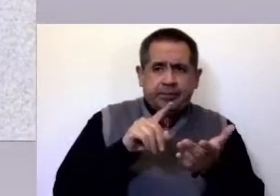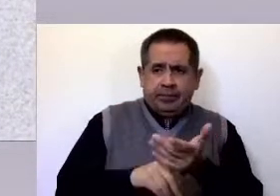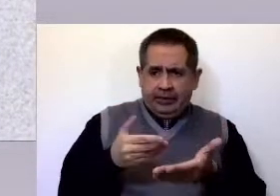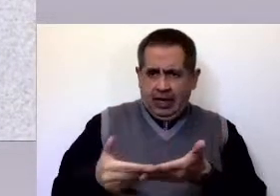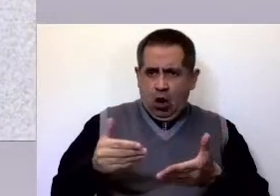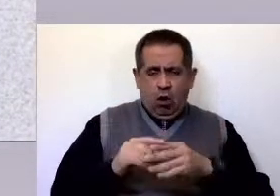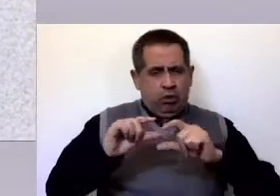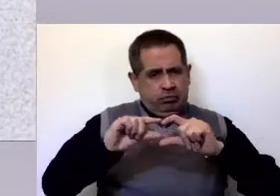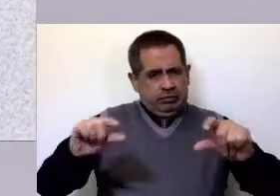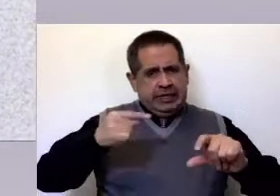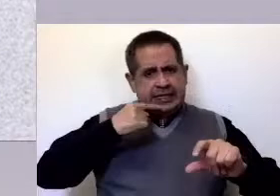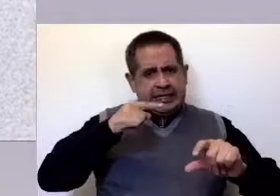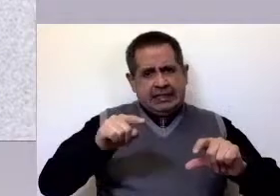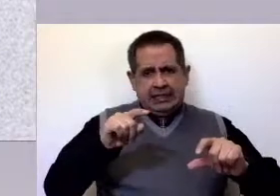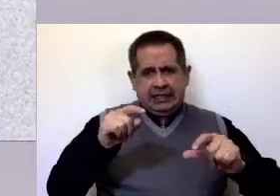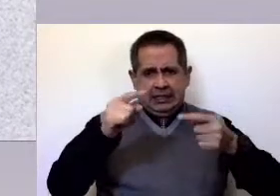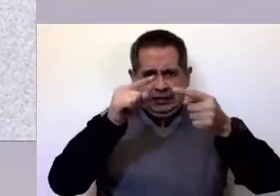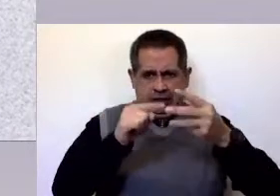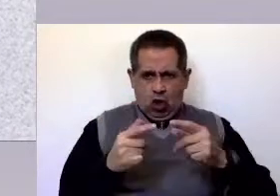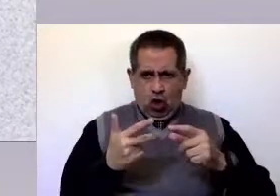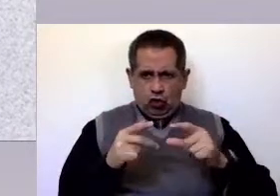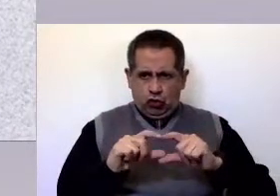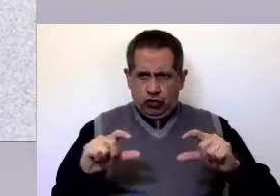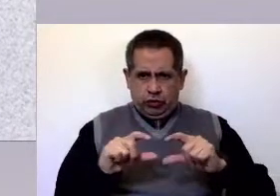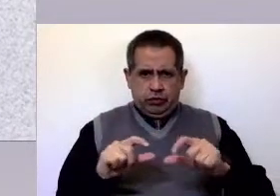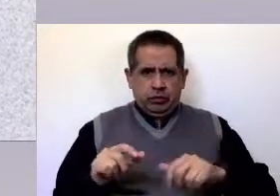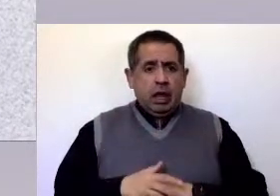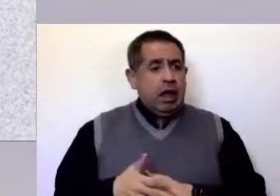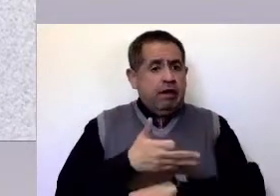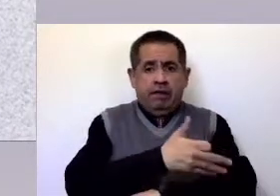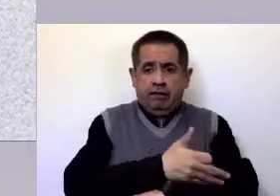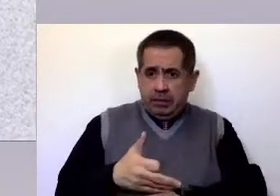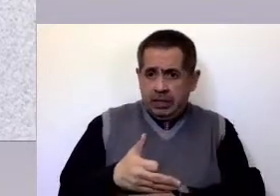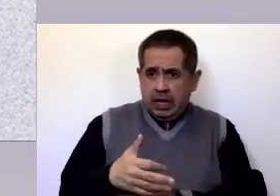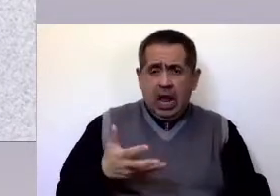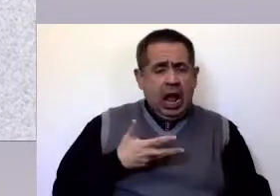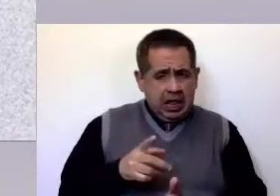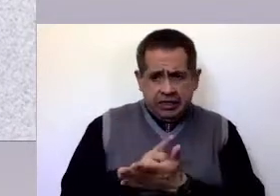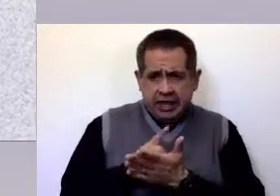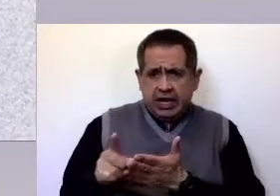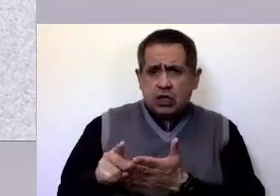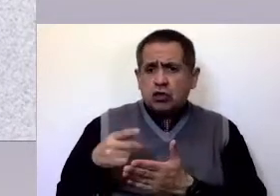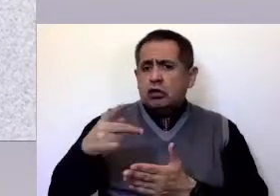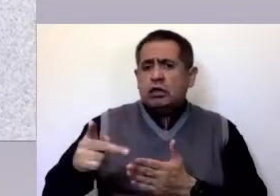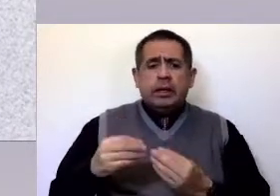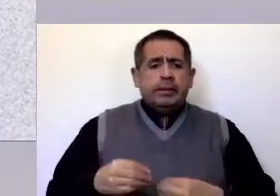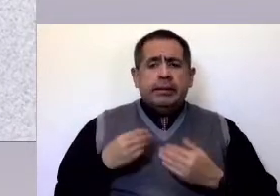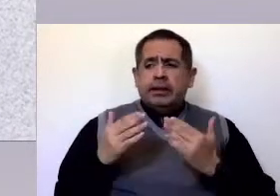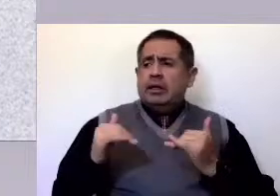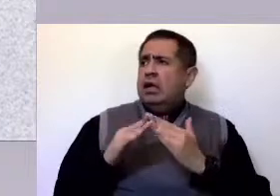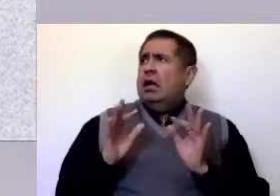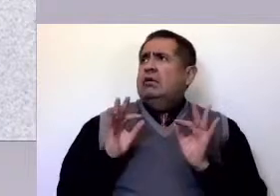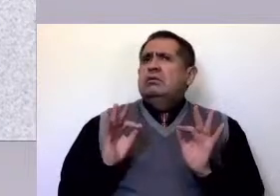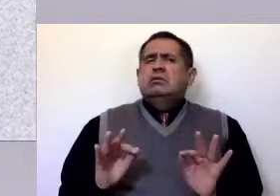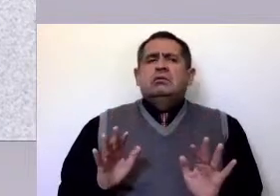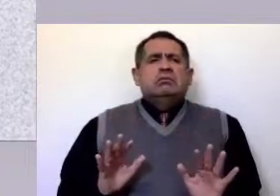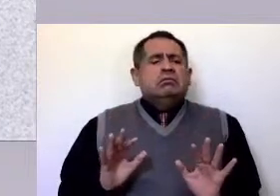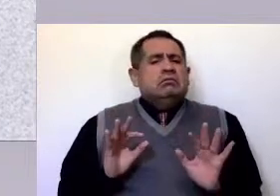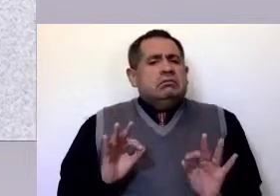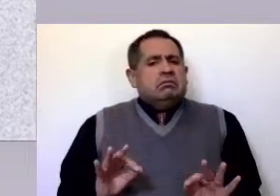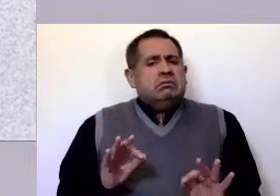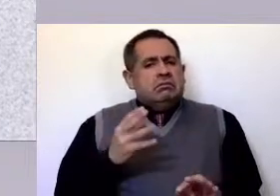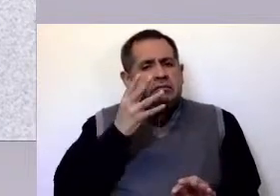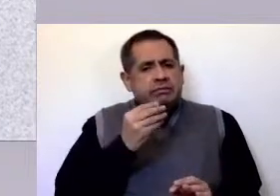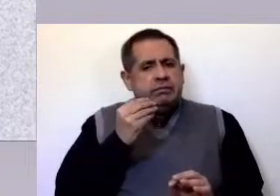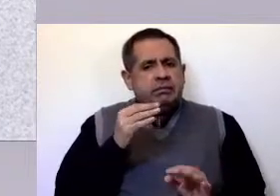dispone toda familia tiene derecho a disfrutar de una vivienda digna y decorosa la ley establecerá los